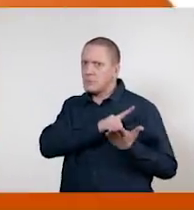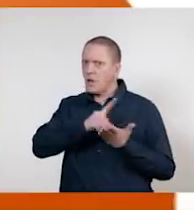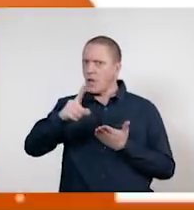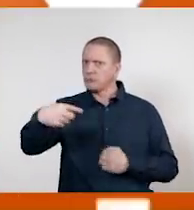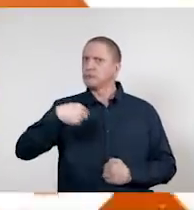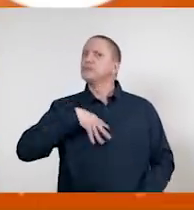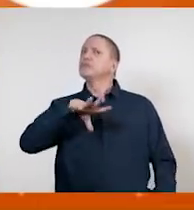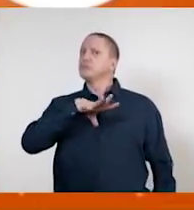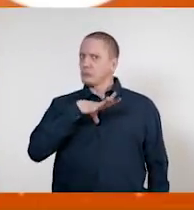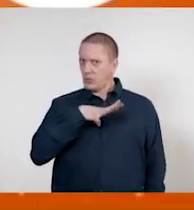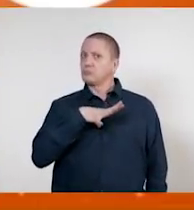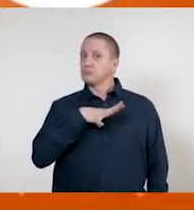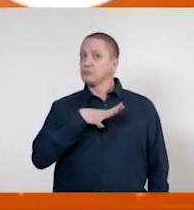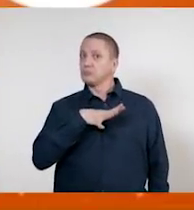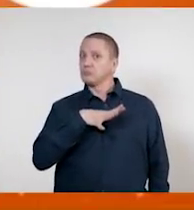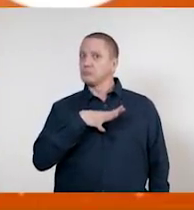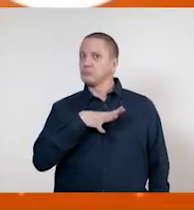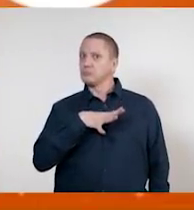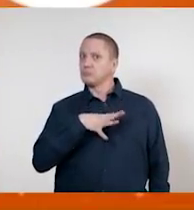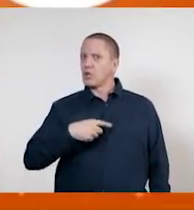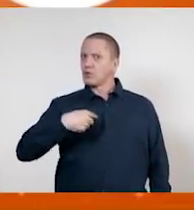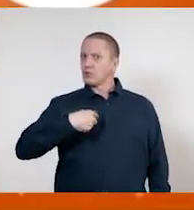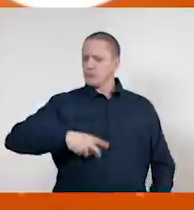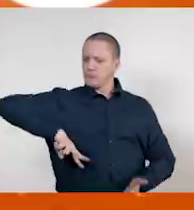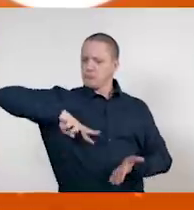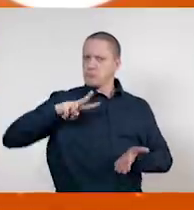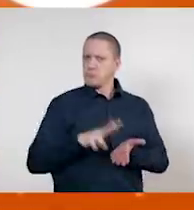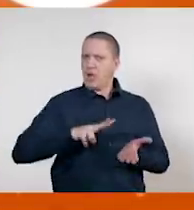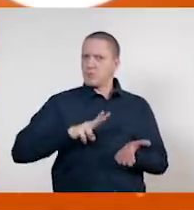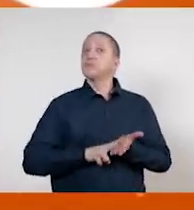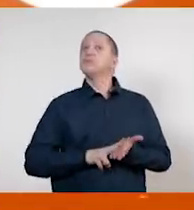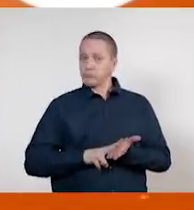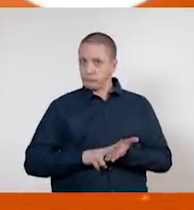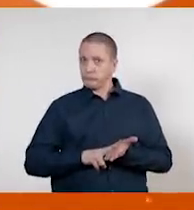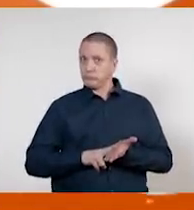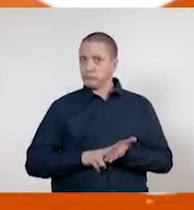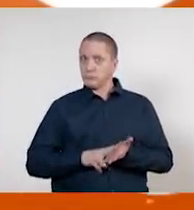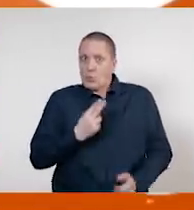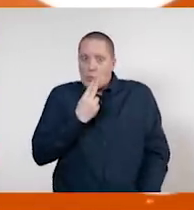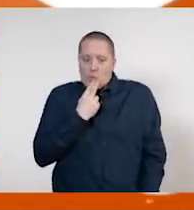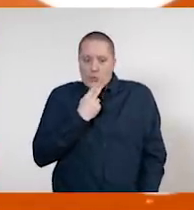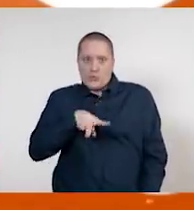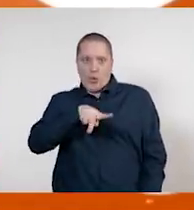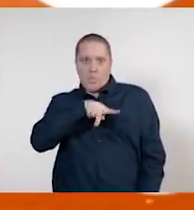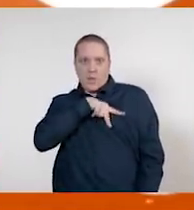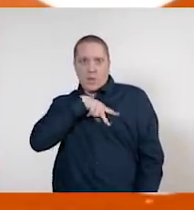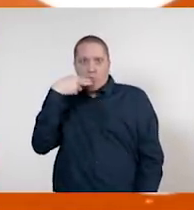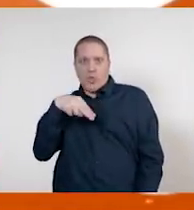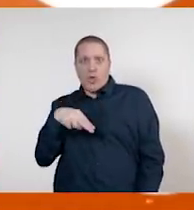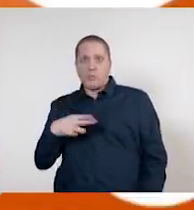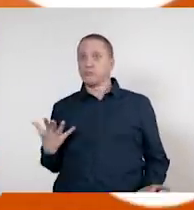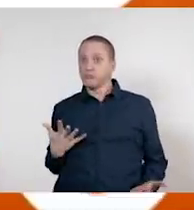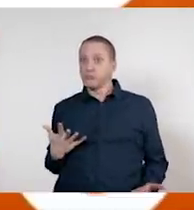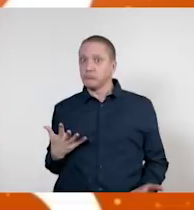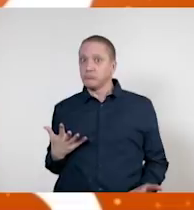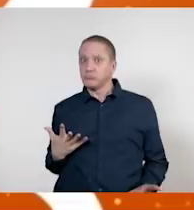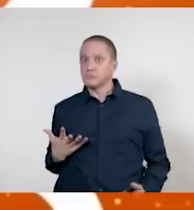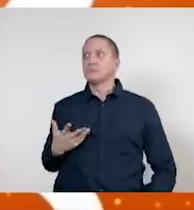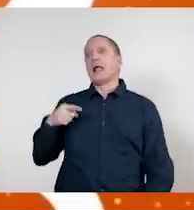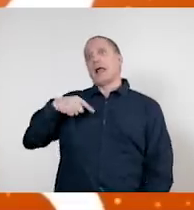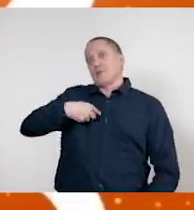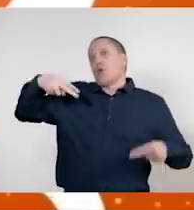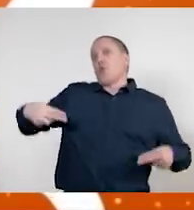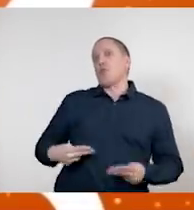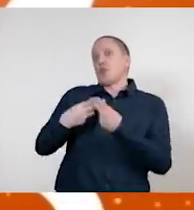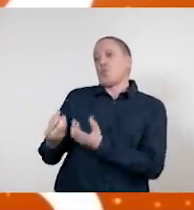Un derecho que yo tengo y que debo hacer valer es el uso de mi nombre